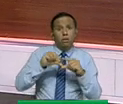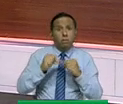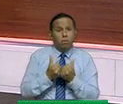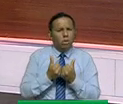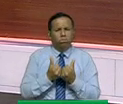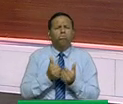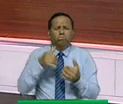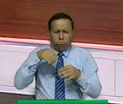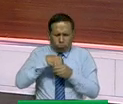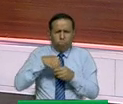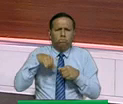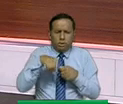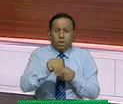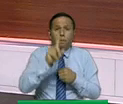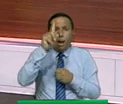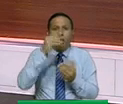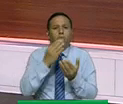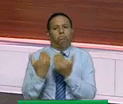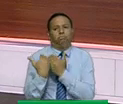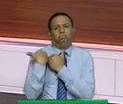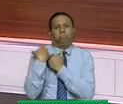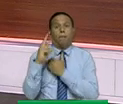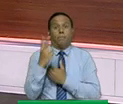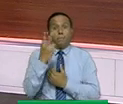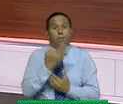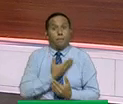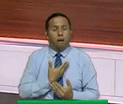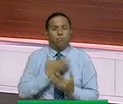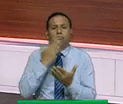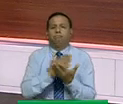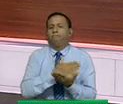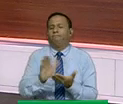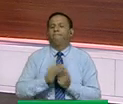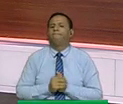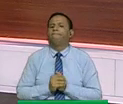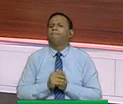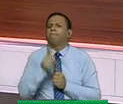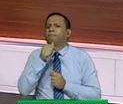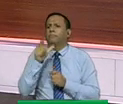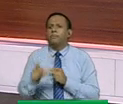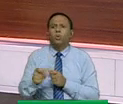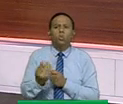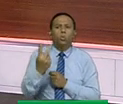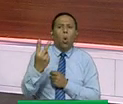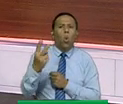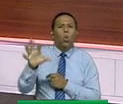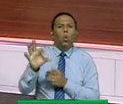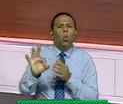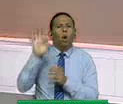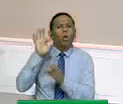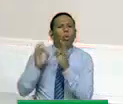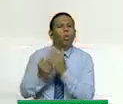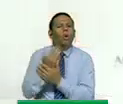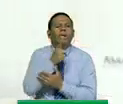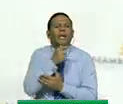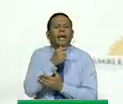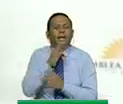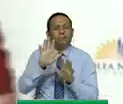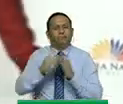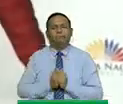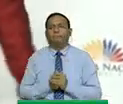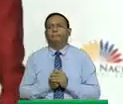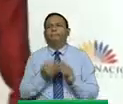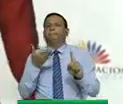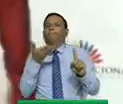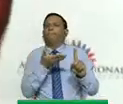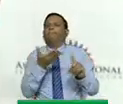su atención en la designación de quienes ocuparán las dos vicepresidencias. Era la crónica de una muerte